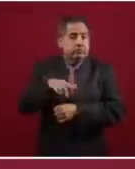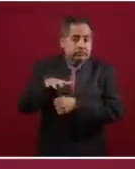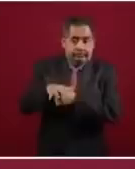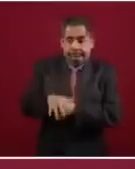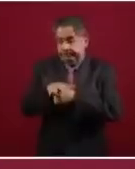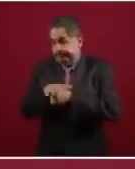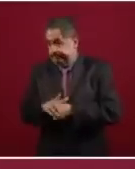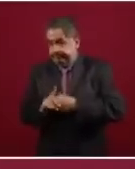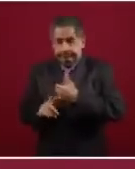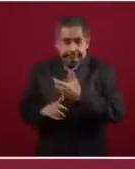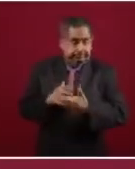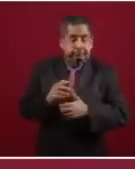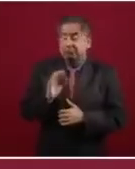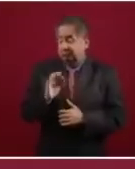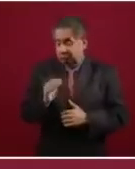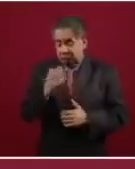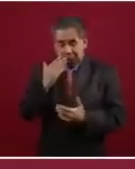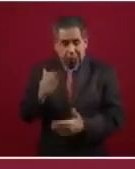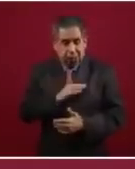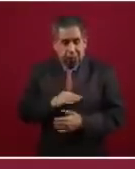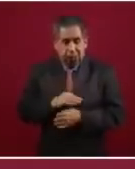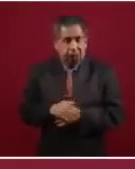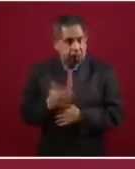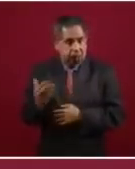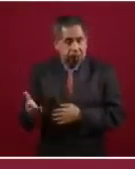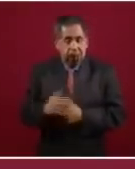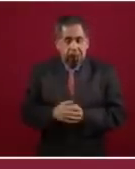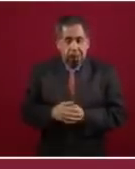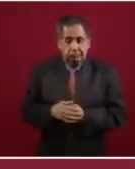presiones que han